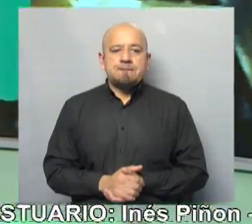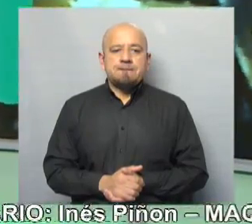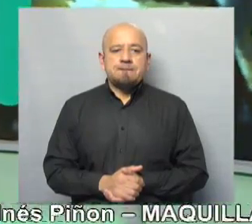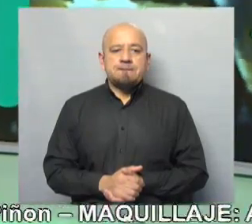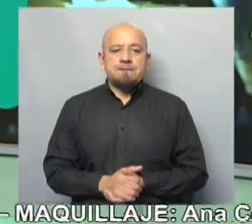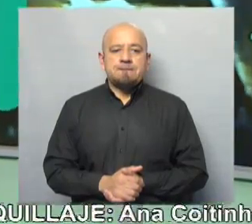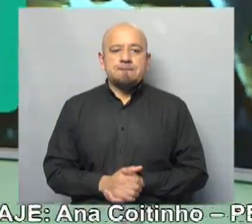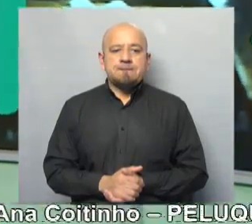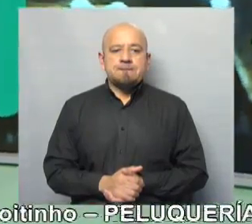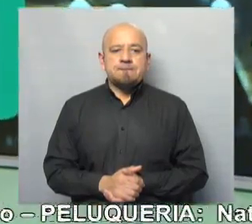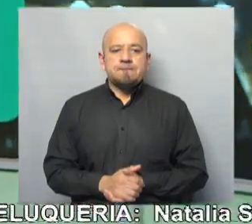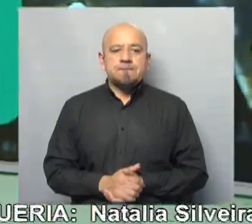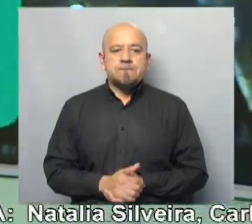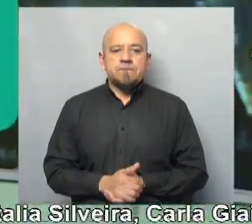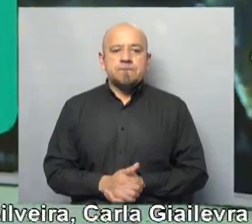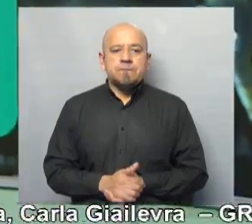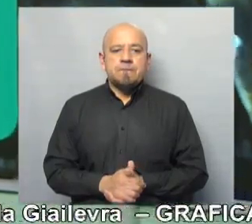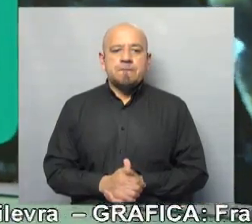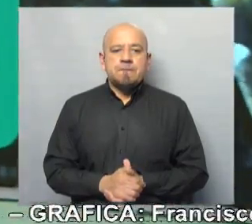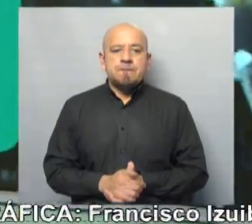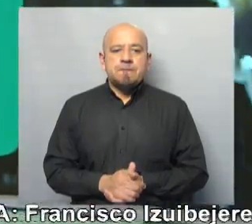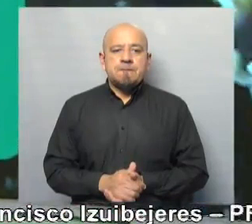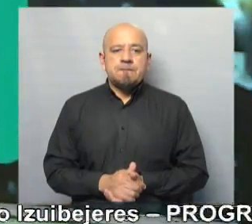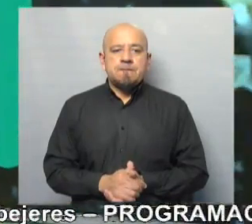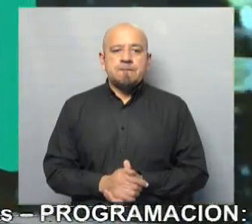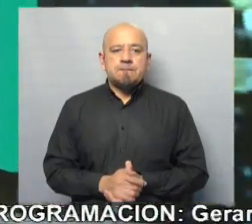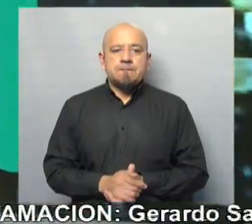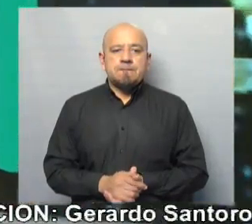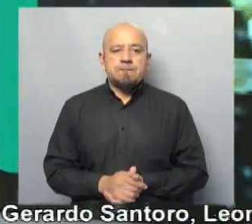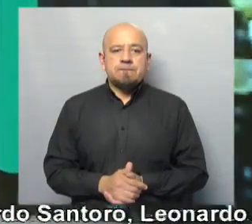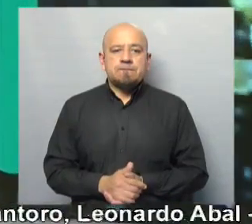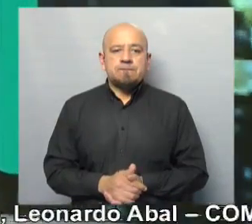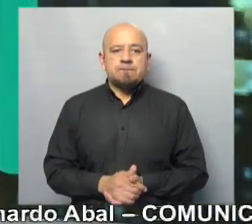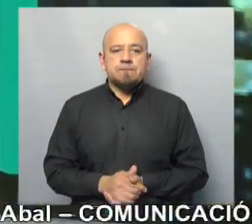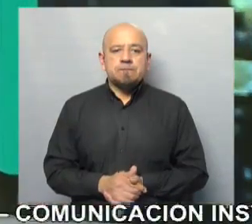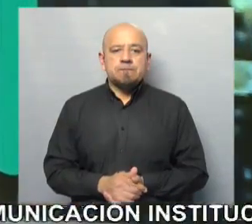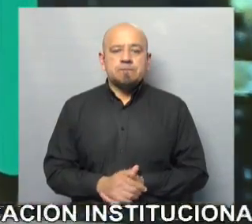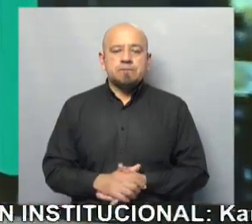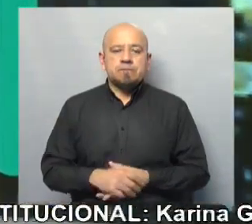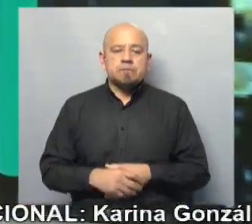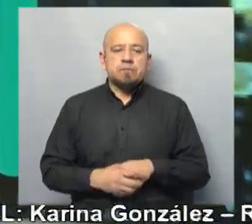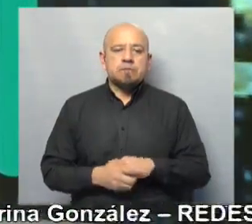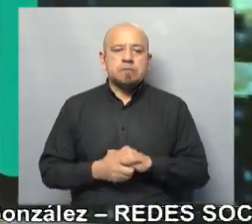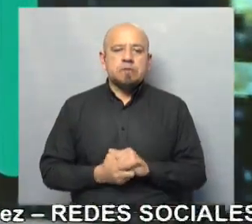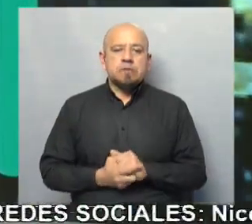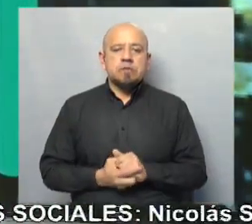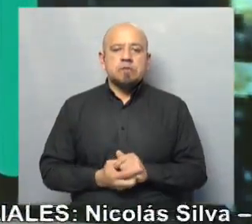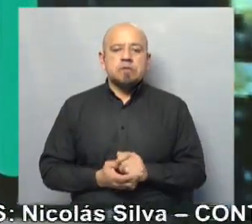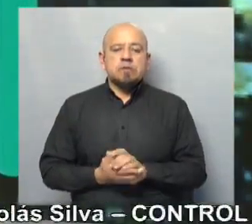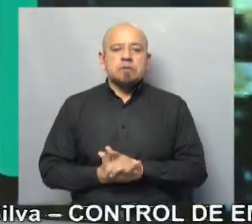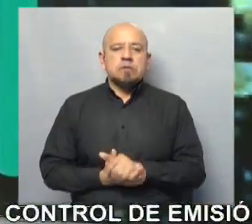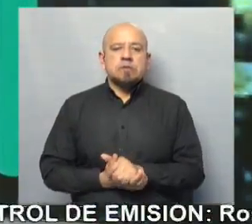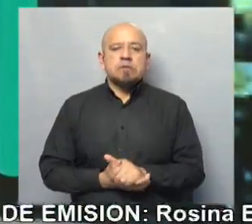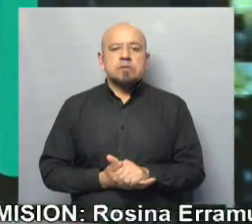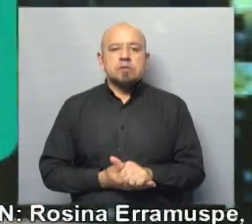bajas y vamos viendo las mínimas de viernes y sábado pasando al sábado 3 de septiembre se espera que la mínima sea de 5 grados y la máxima